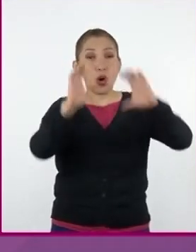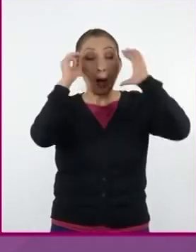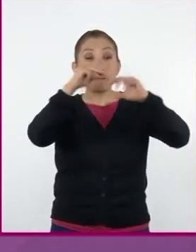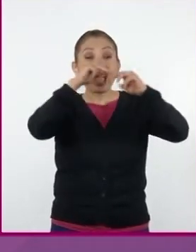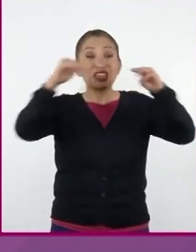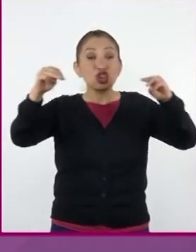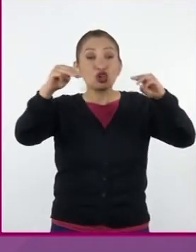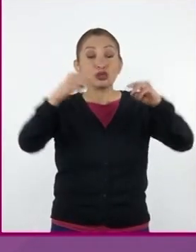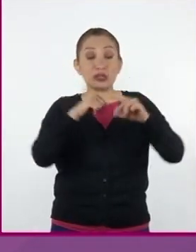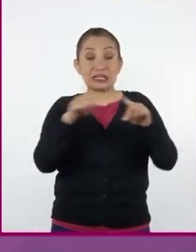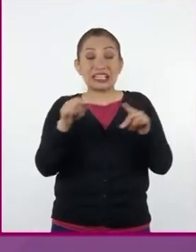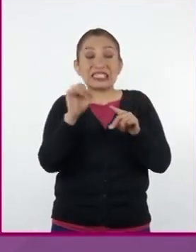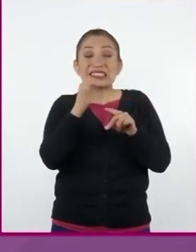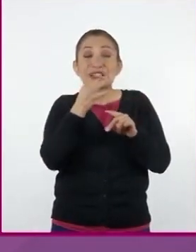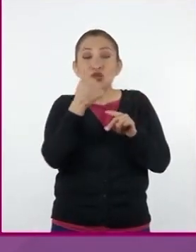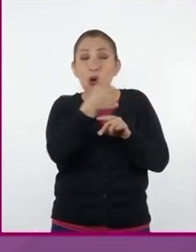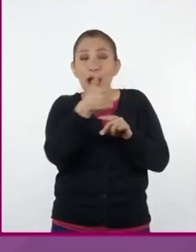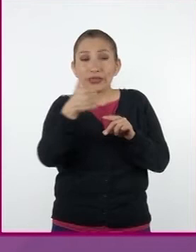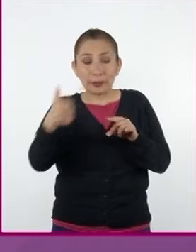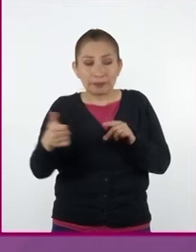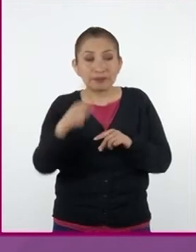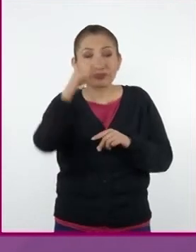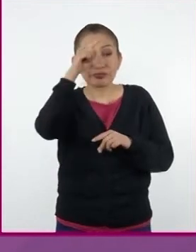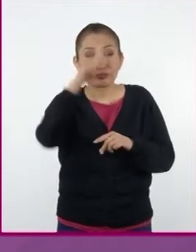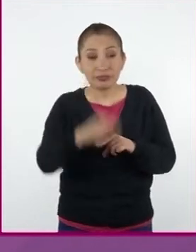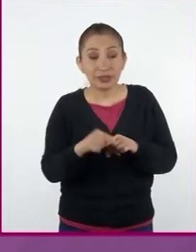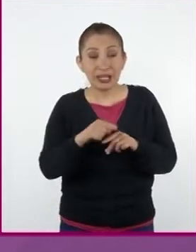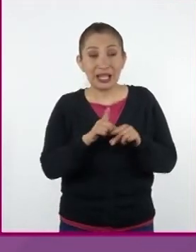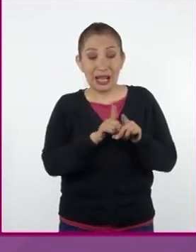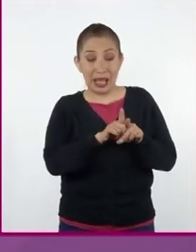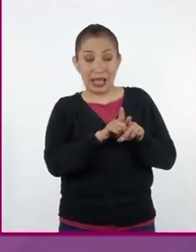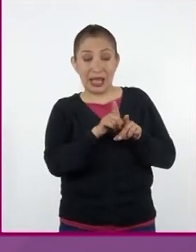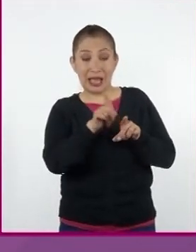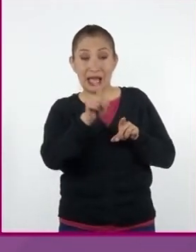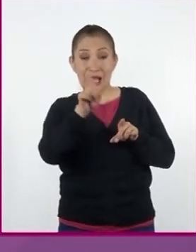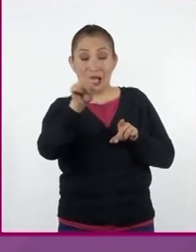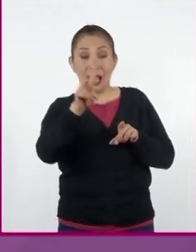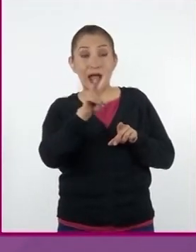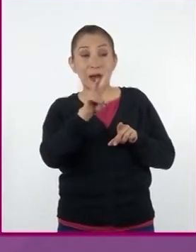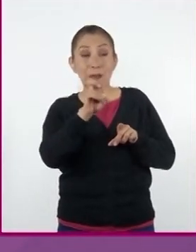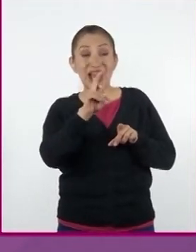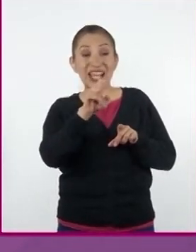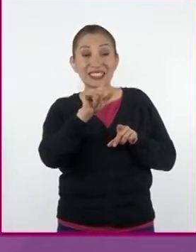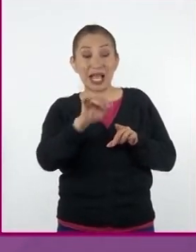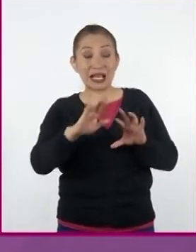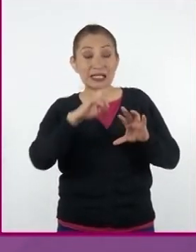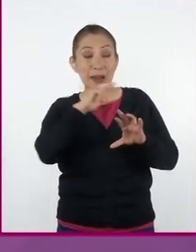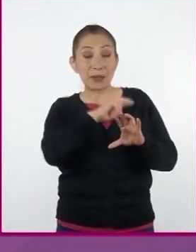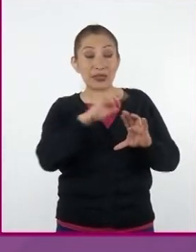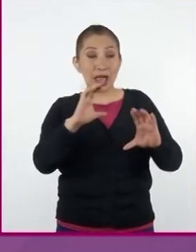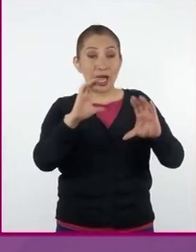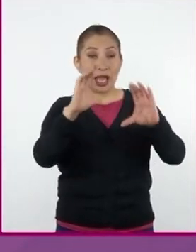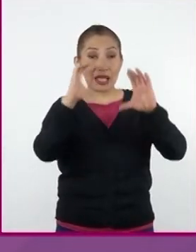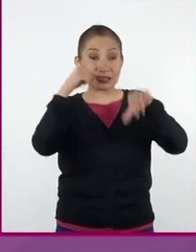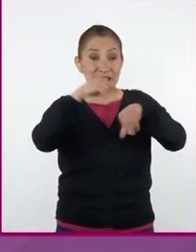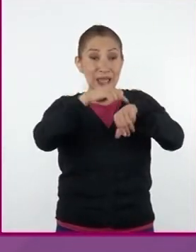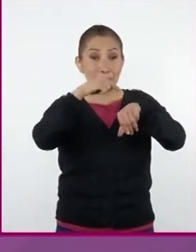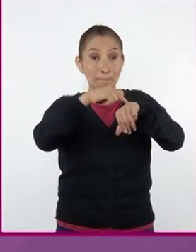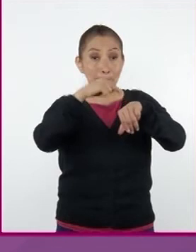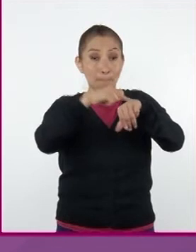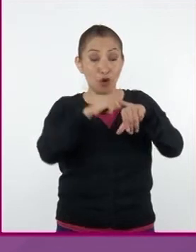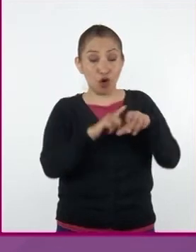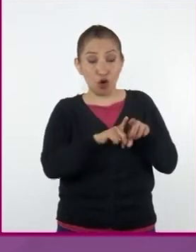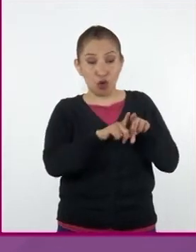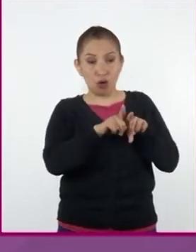sobre segundos. La forma de la recta nos indica que la variación de la rapidez en intervalos regulares